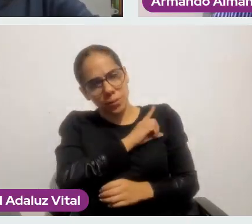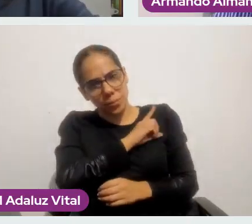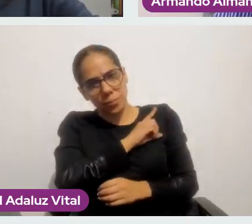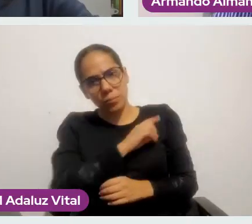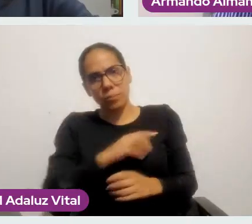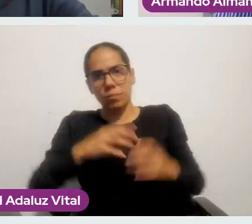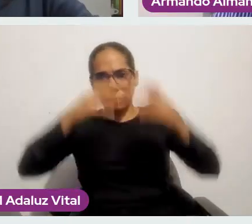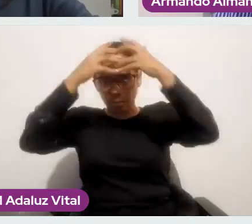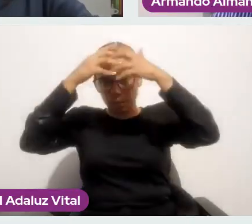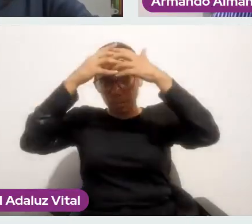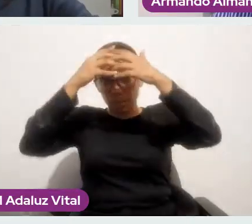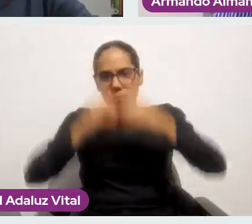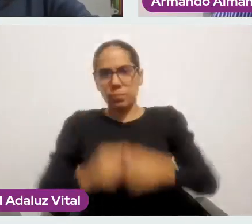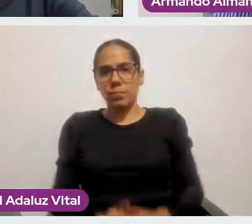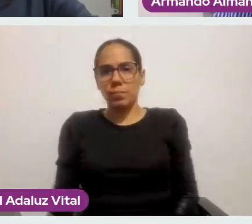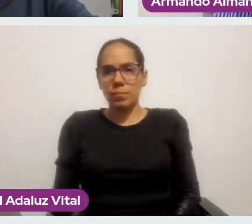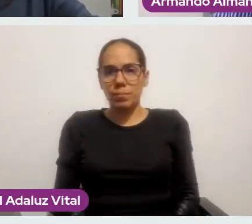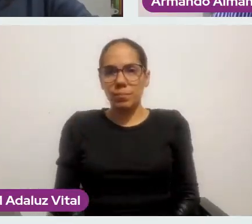Doctor, me permito